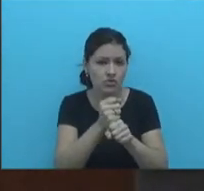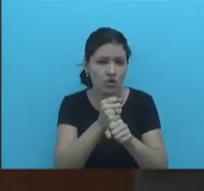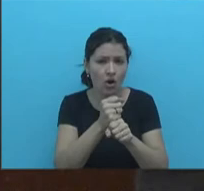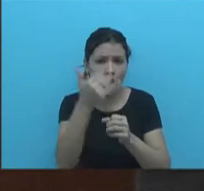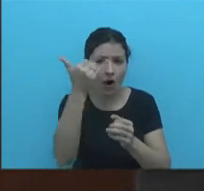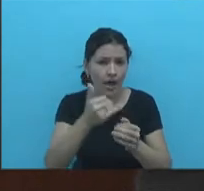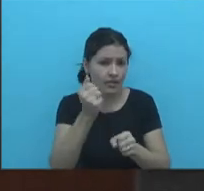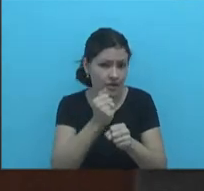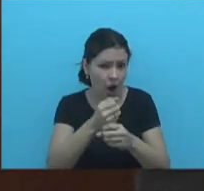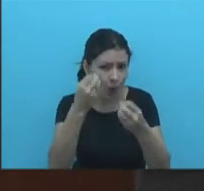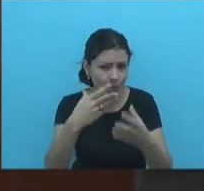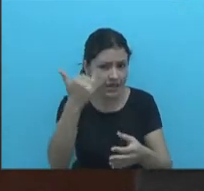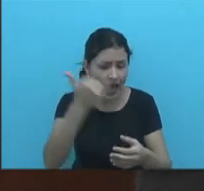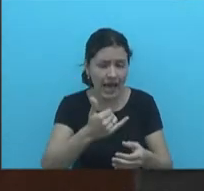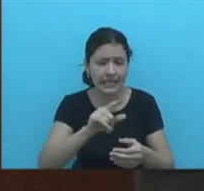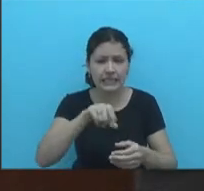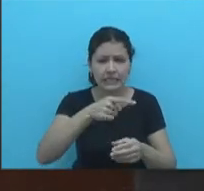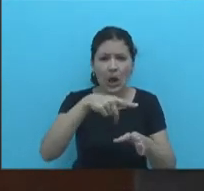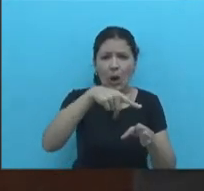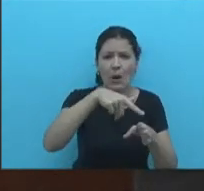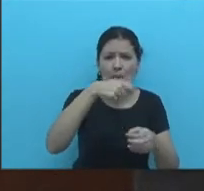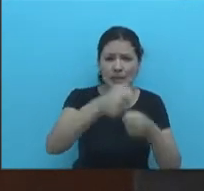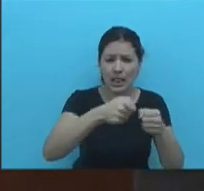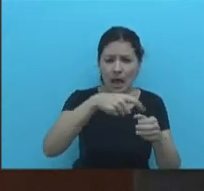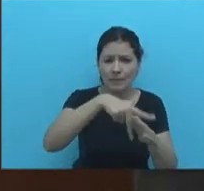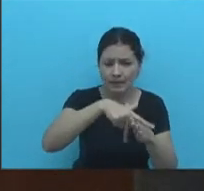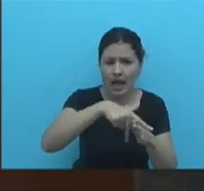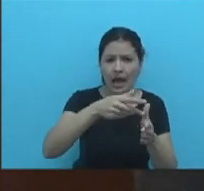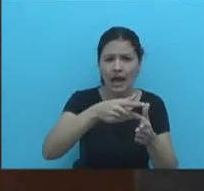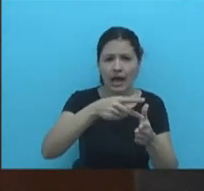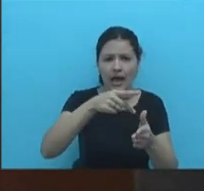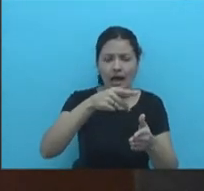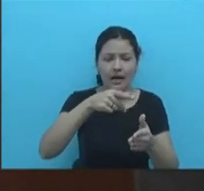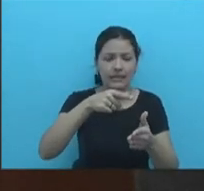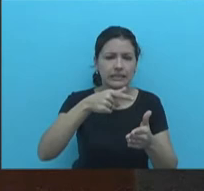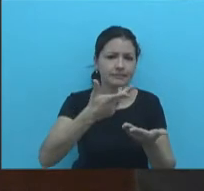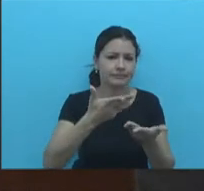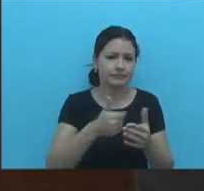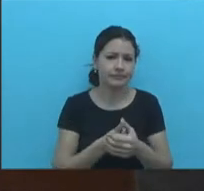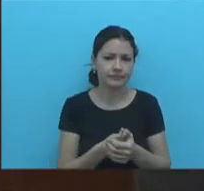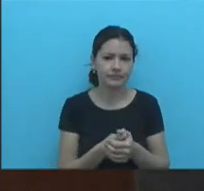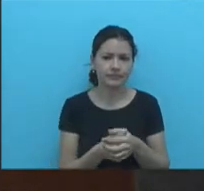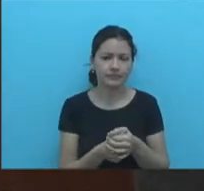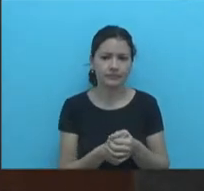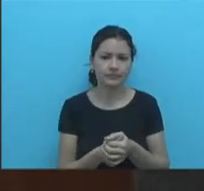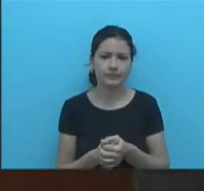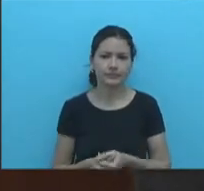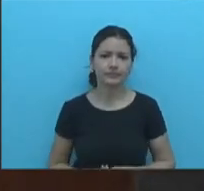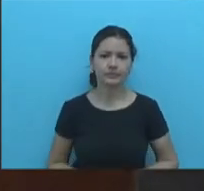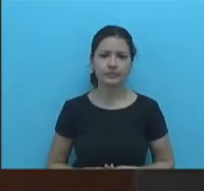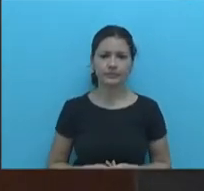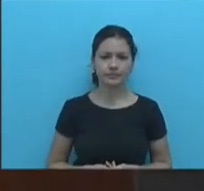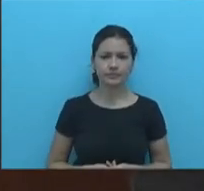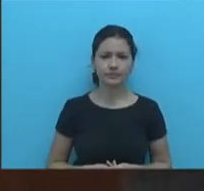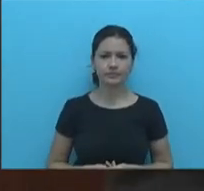estaría maltratando, como dicen ellos, que plantean el tema, a esos animales con esos trabajos forzosos.